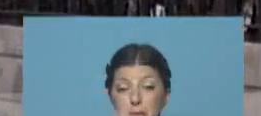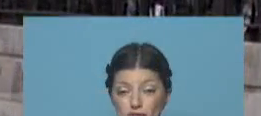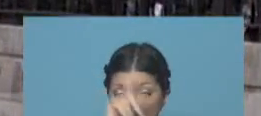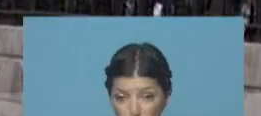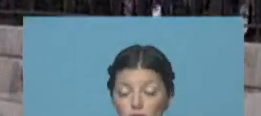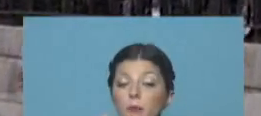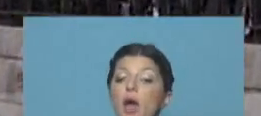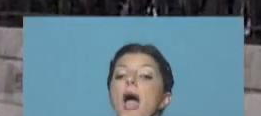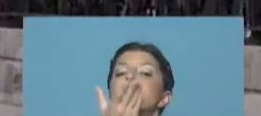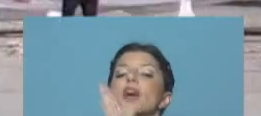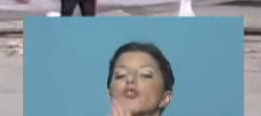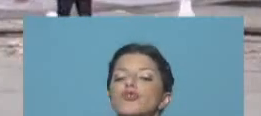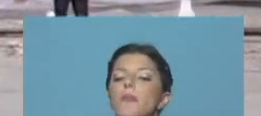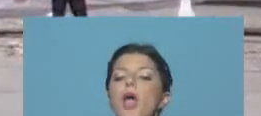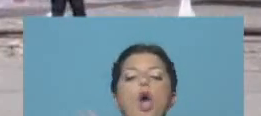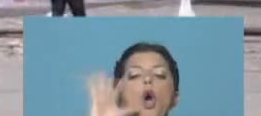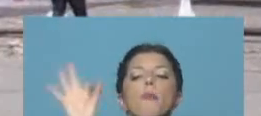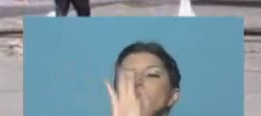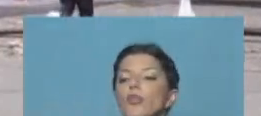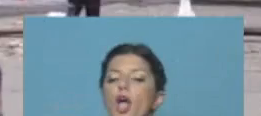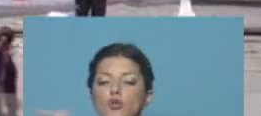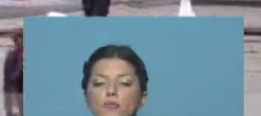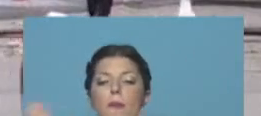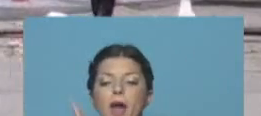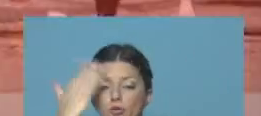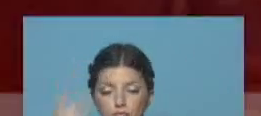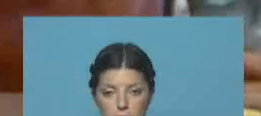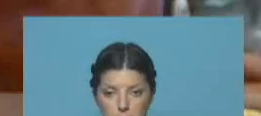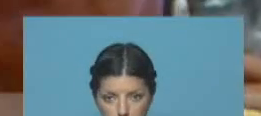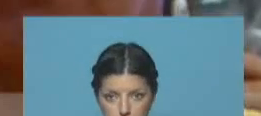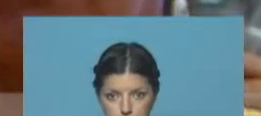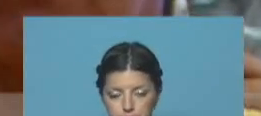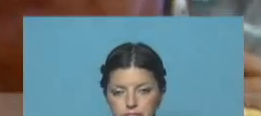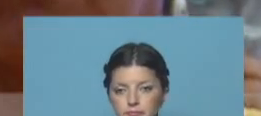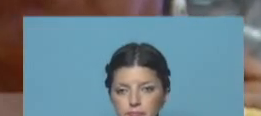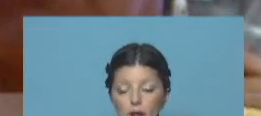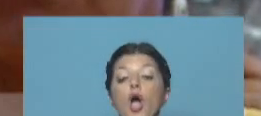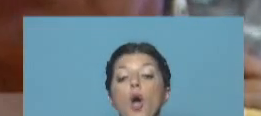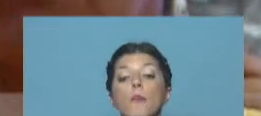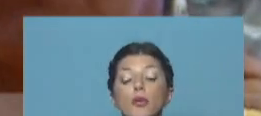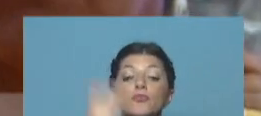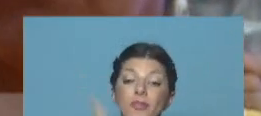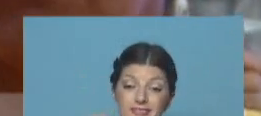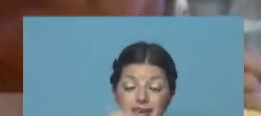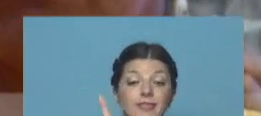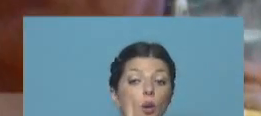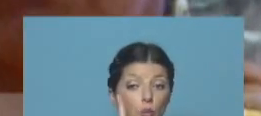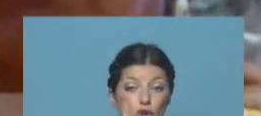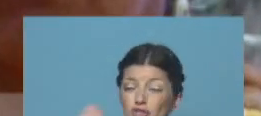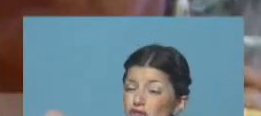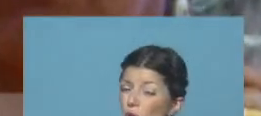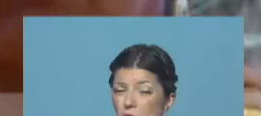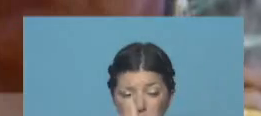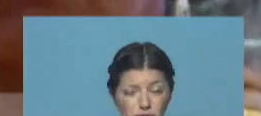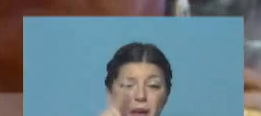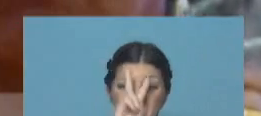se expresen sobre la Asamblea Constituyente que impulsa Maduro. Este 16 de julio todos los venezolanos en